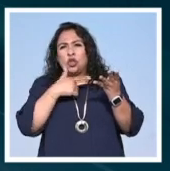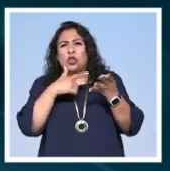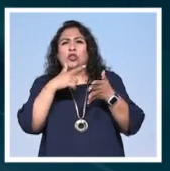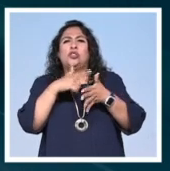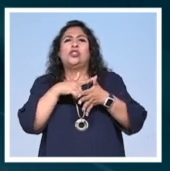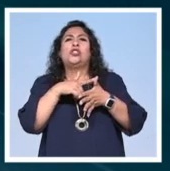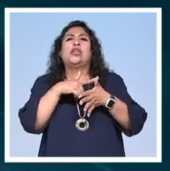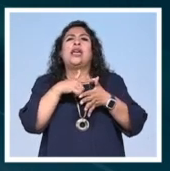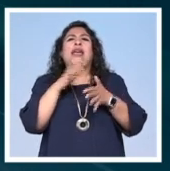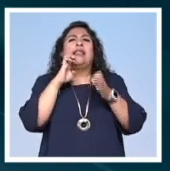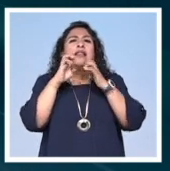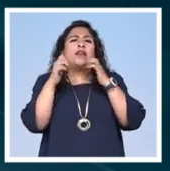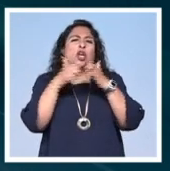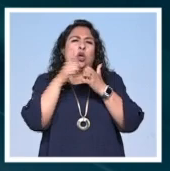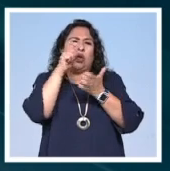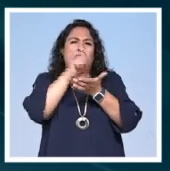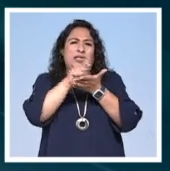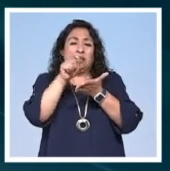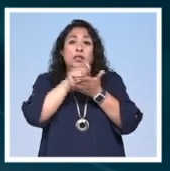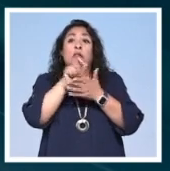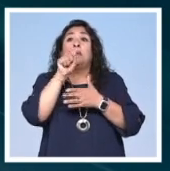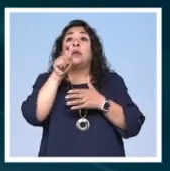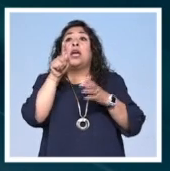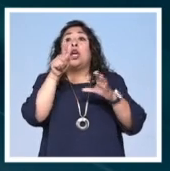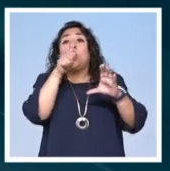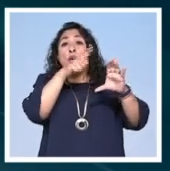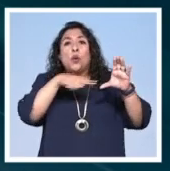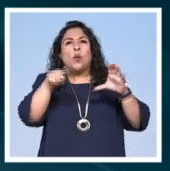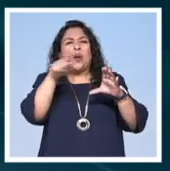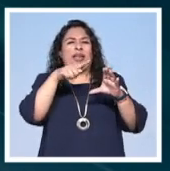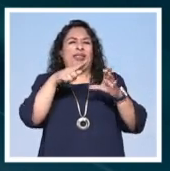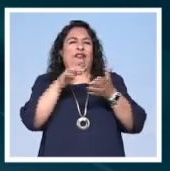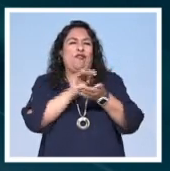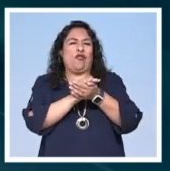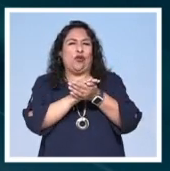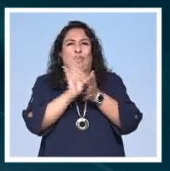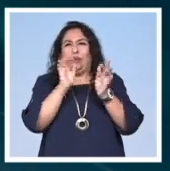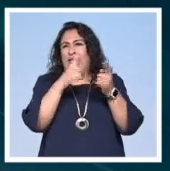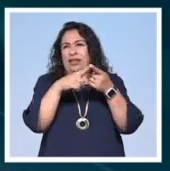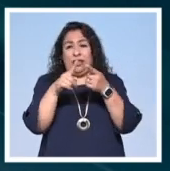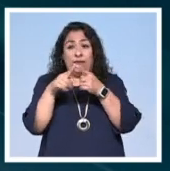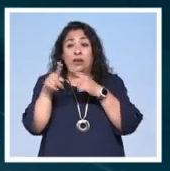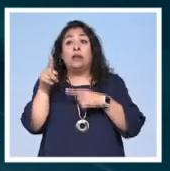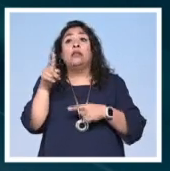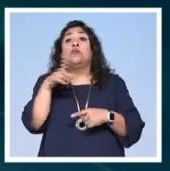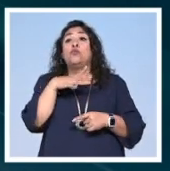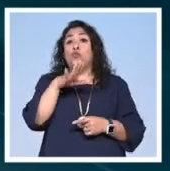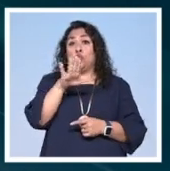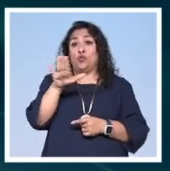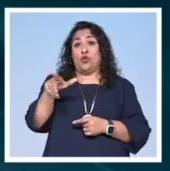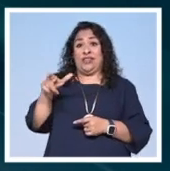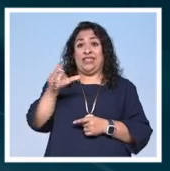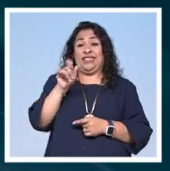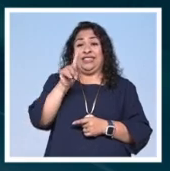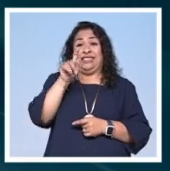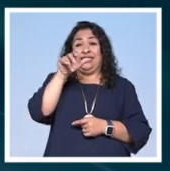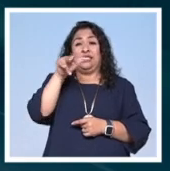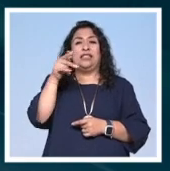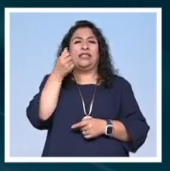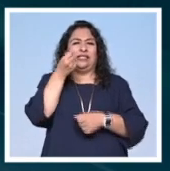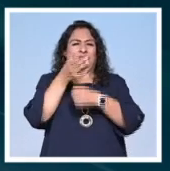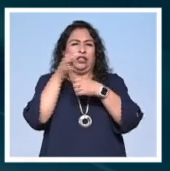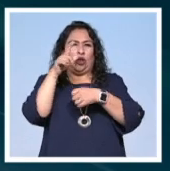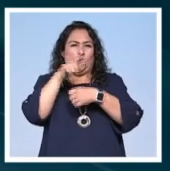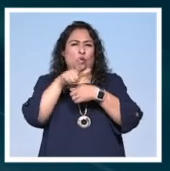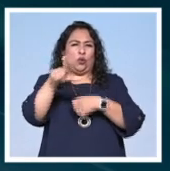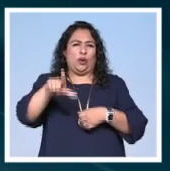entrevistas con escritores y la rueda de la fortuna entre muchos otros sobre el fallecimiento de Cristina Pacheco la secretaria